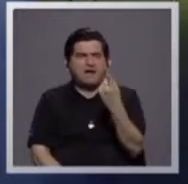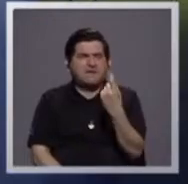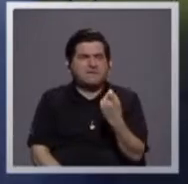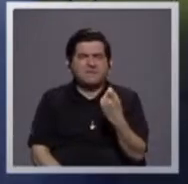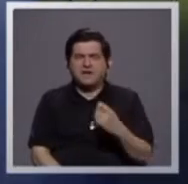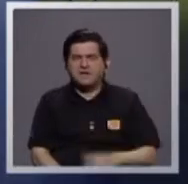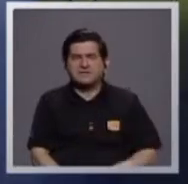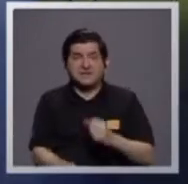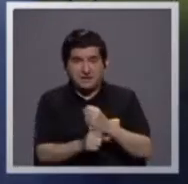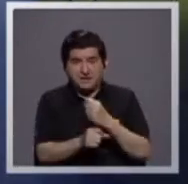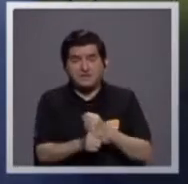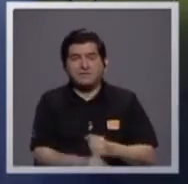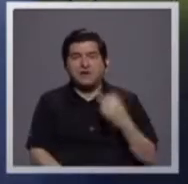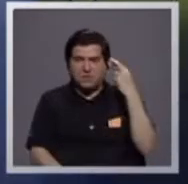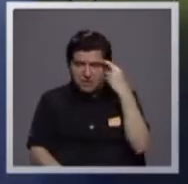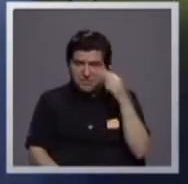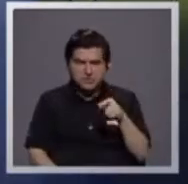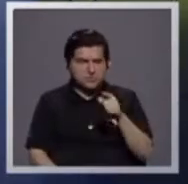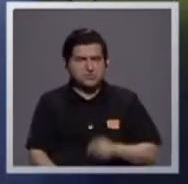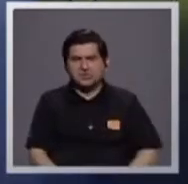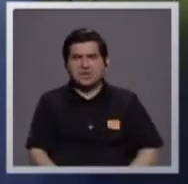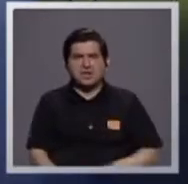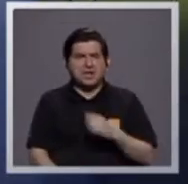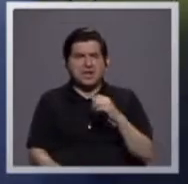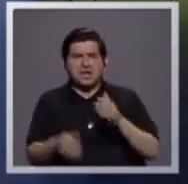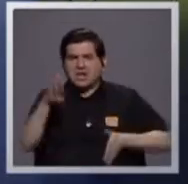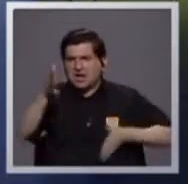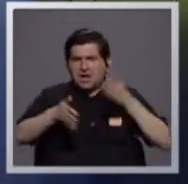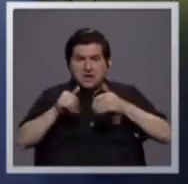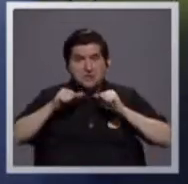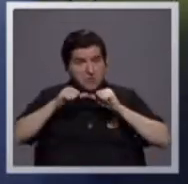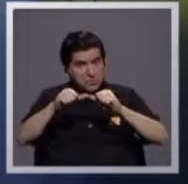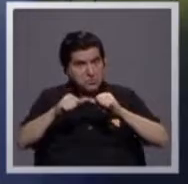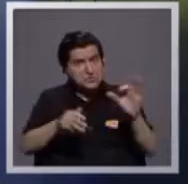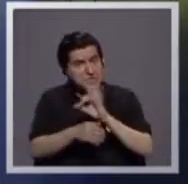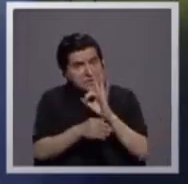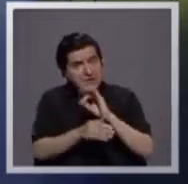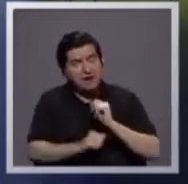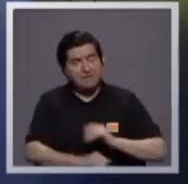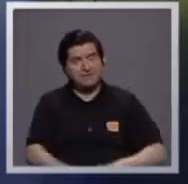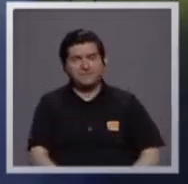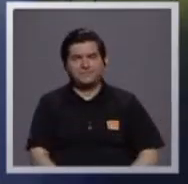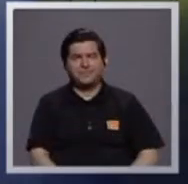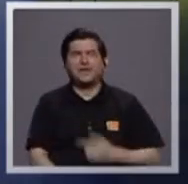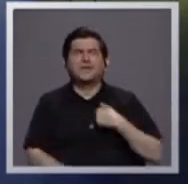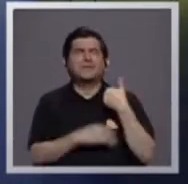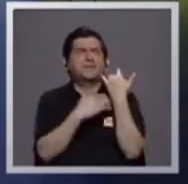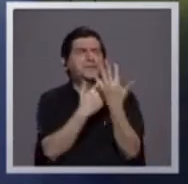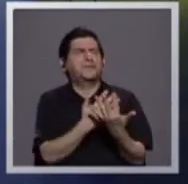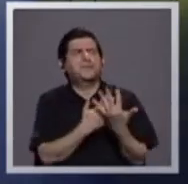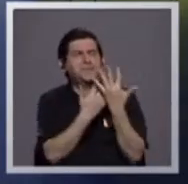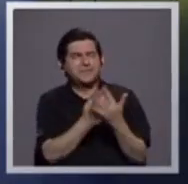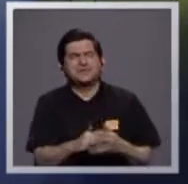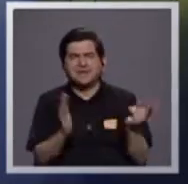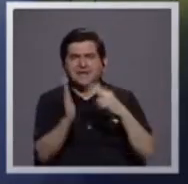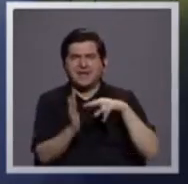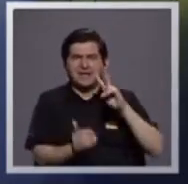ese? Claro, por supuesto. Eso es un tema muy importante. También uno esperaría, como decía, en este